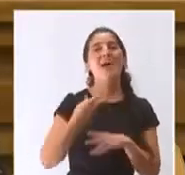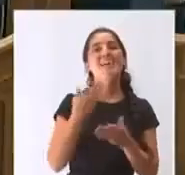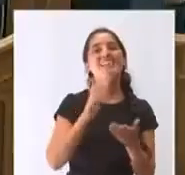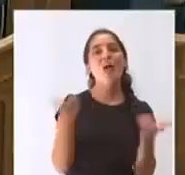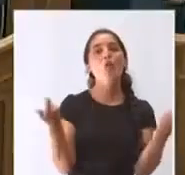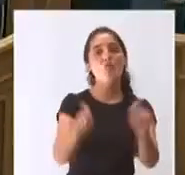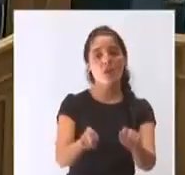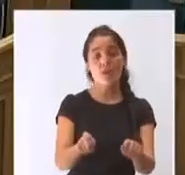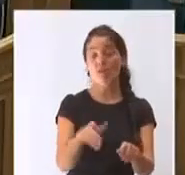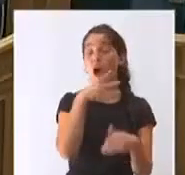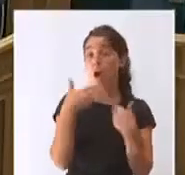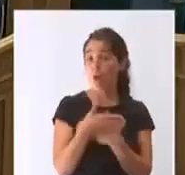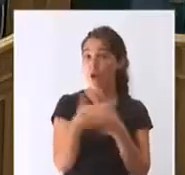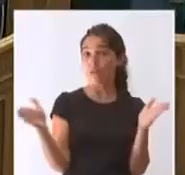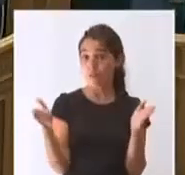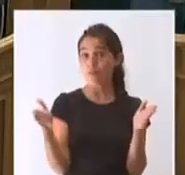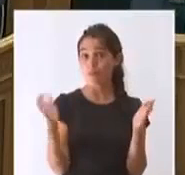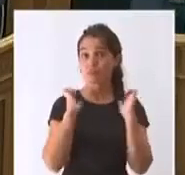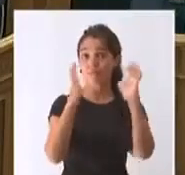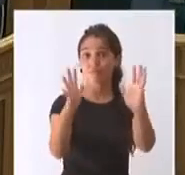están abiertos y además ayudamos